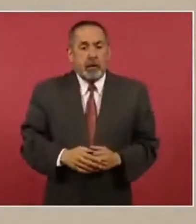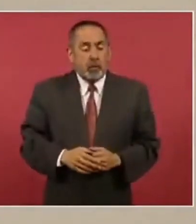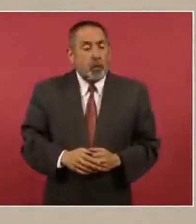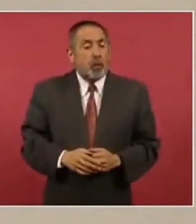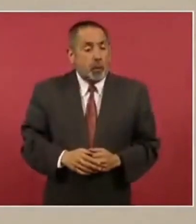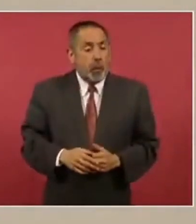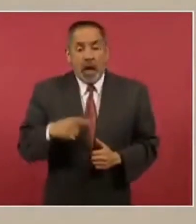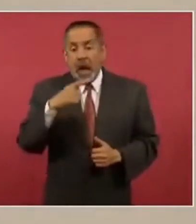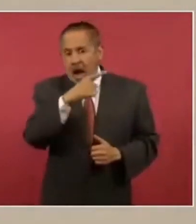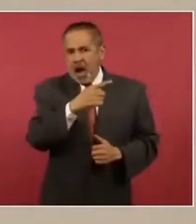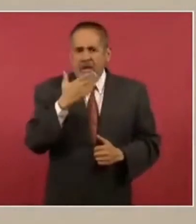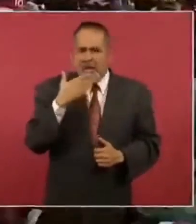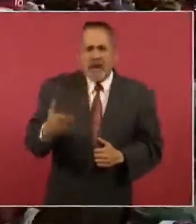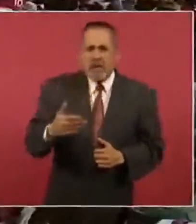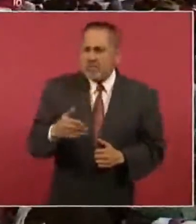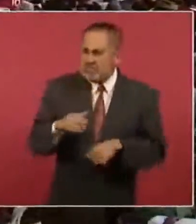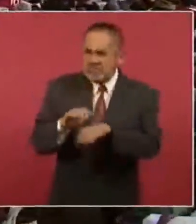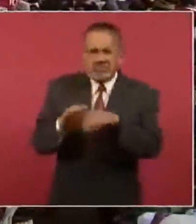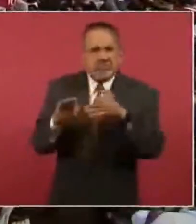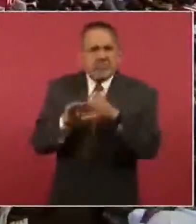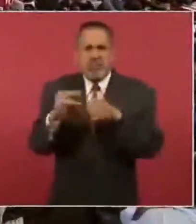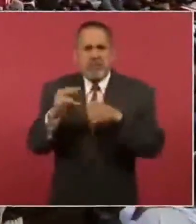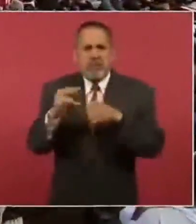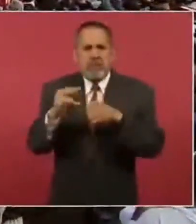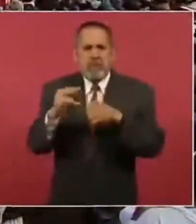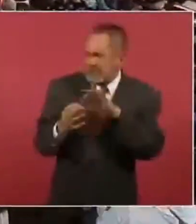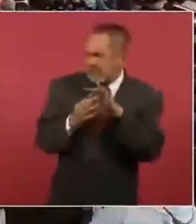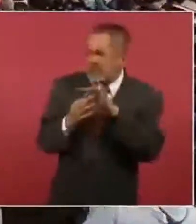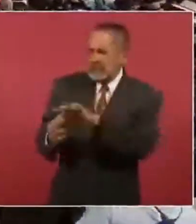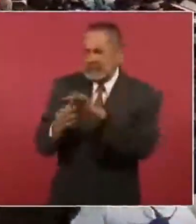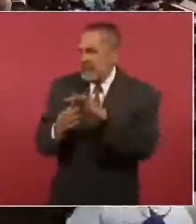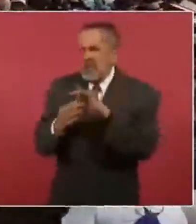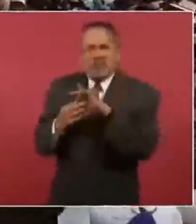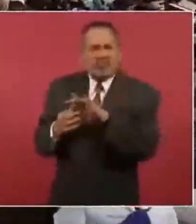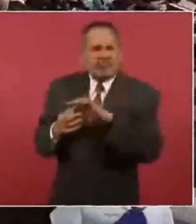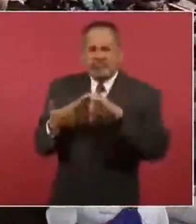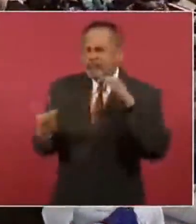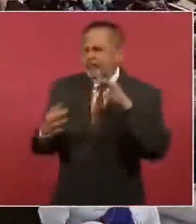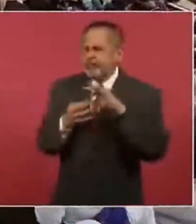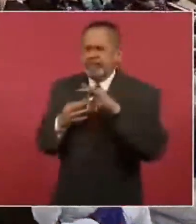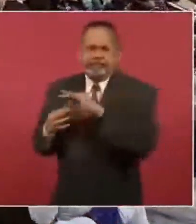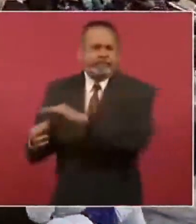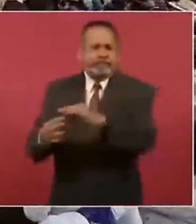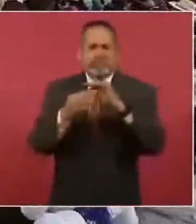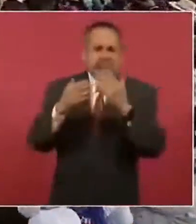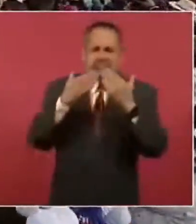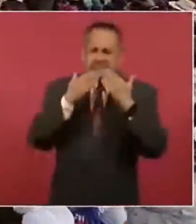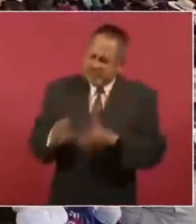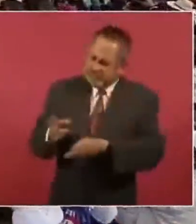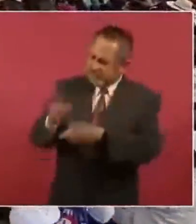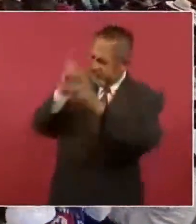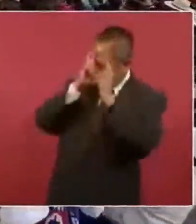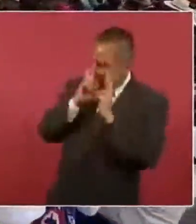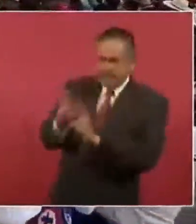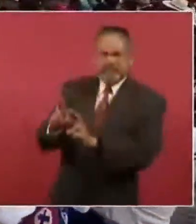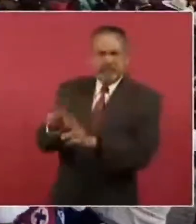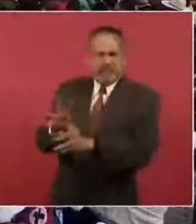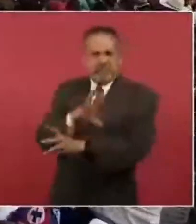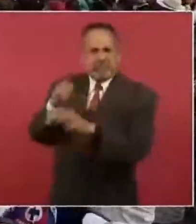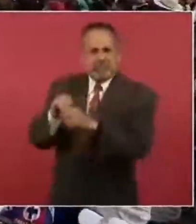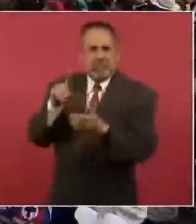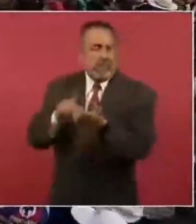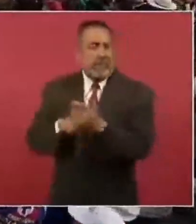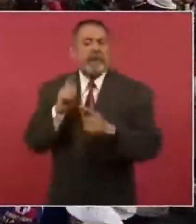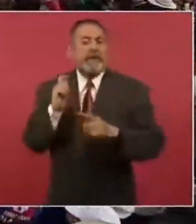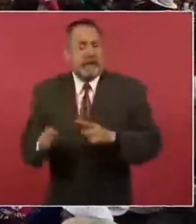política de buena vecindad tuvo su mejor ejemplo en el respeto a la soberanía